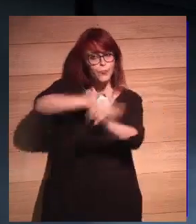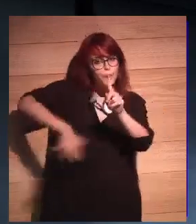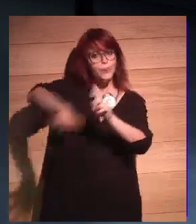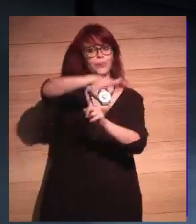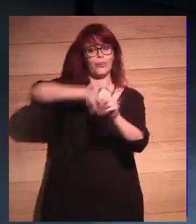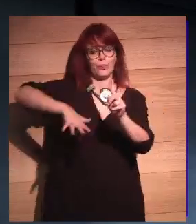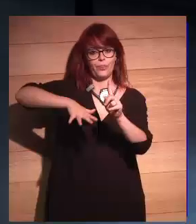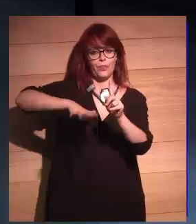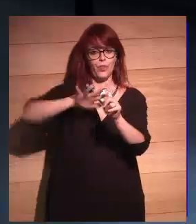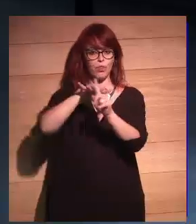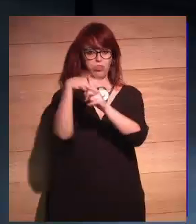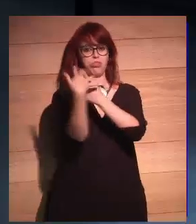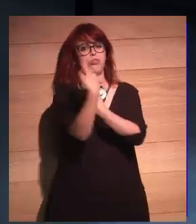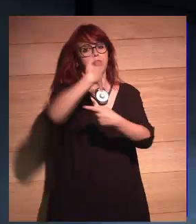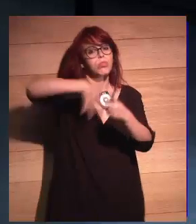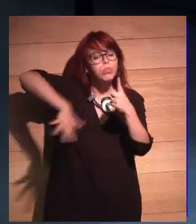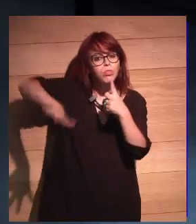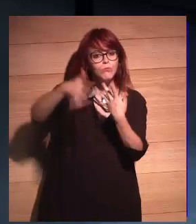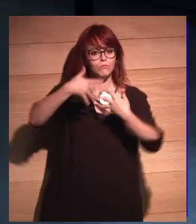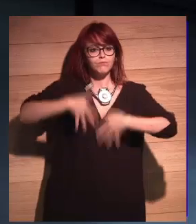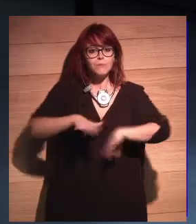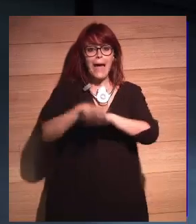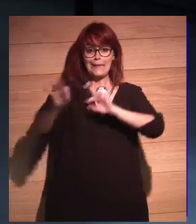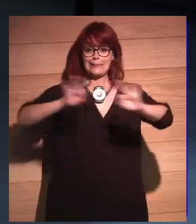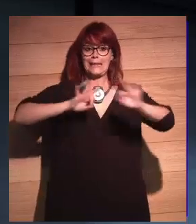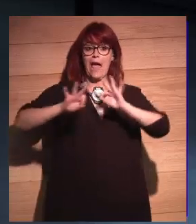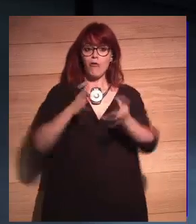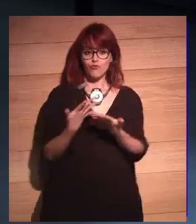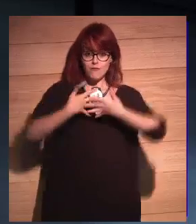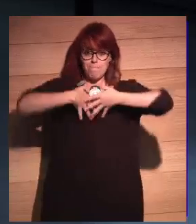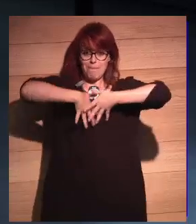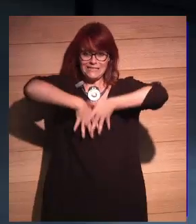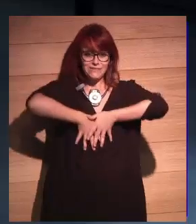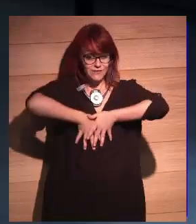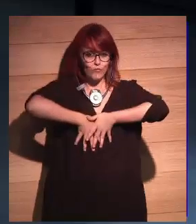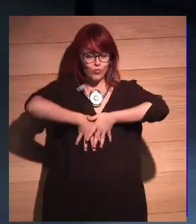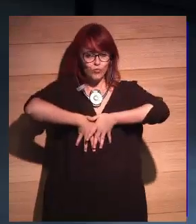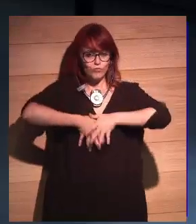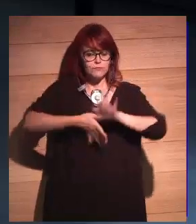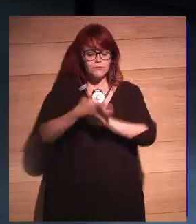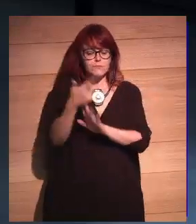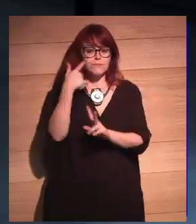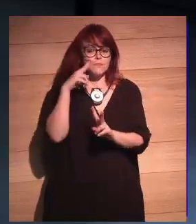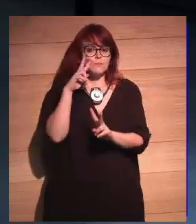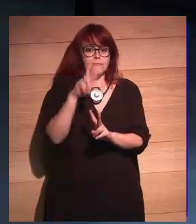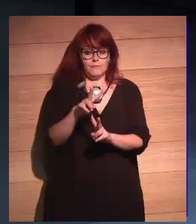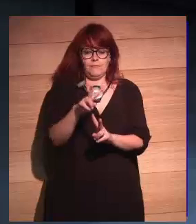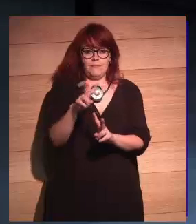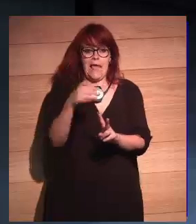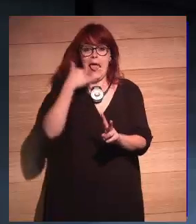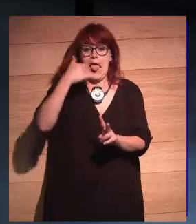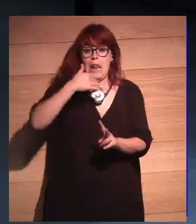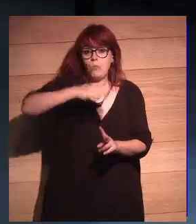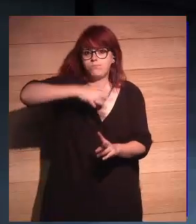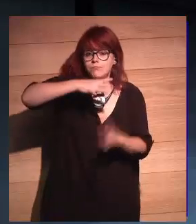Y creo que algunos de los teatros inmersivos son muy importantes porque era algo que